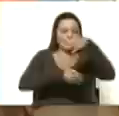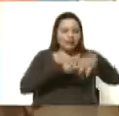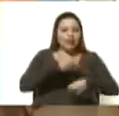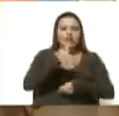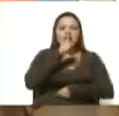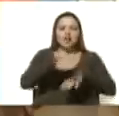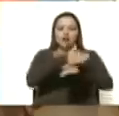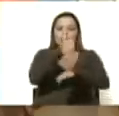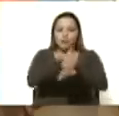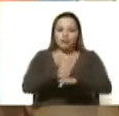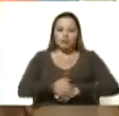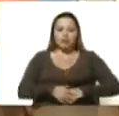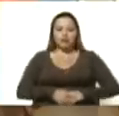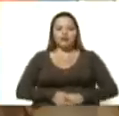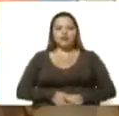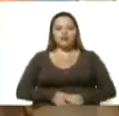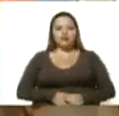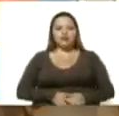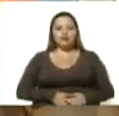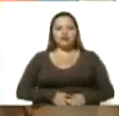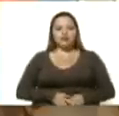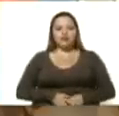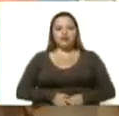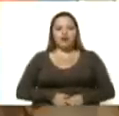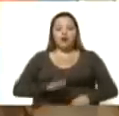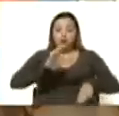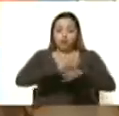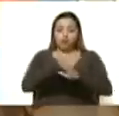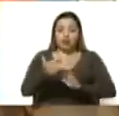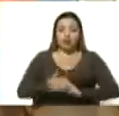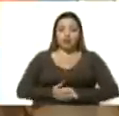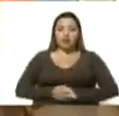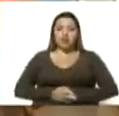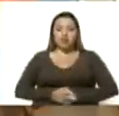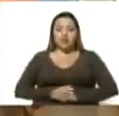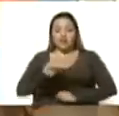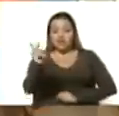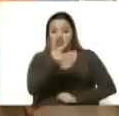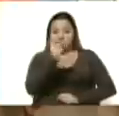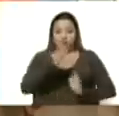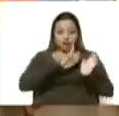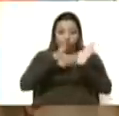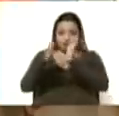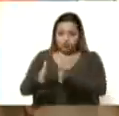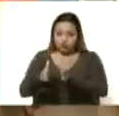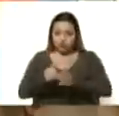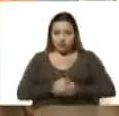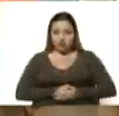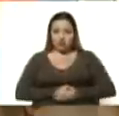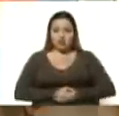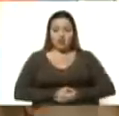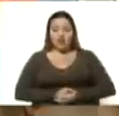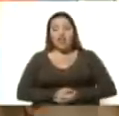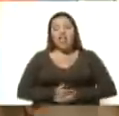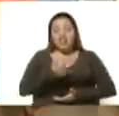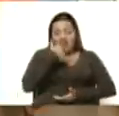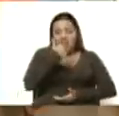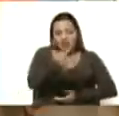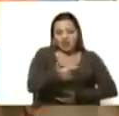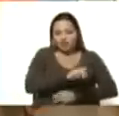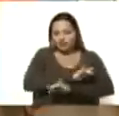porque delaron en esa segunda fase delataron en esa segunda